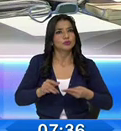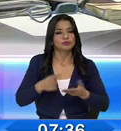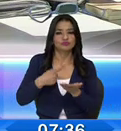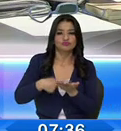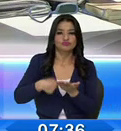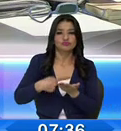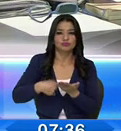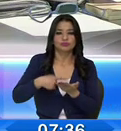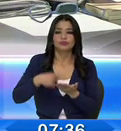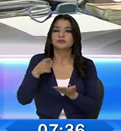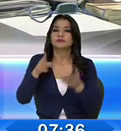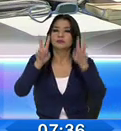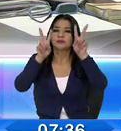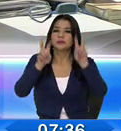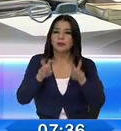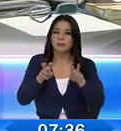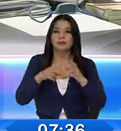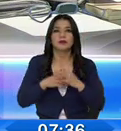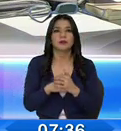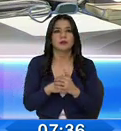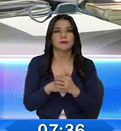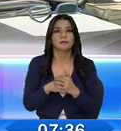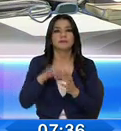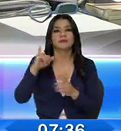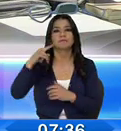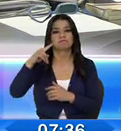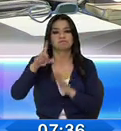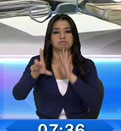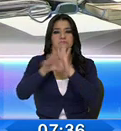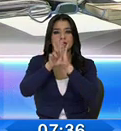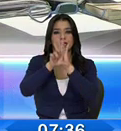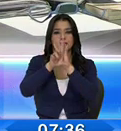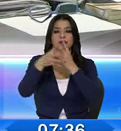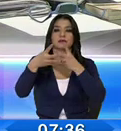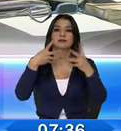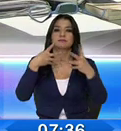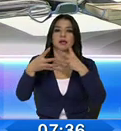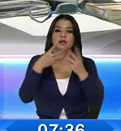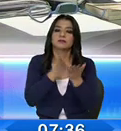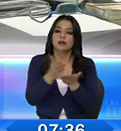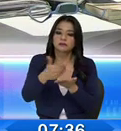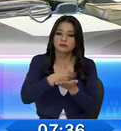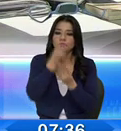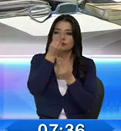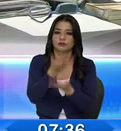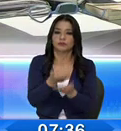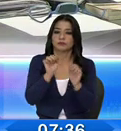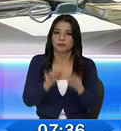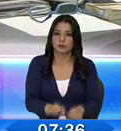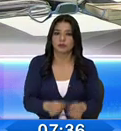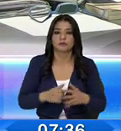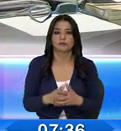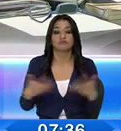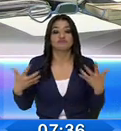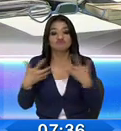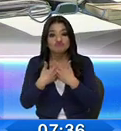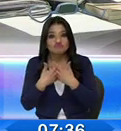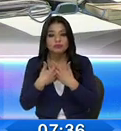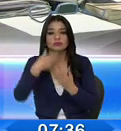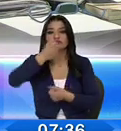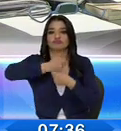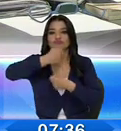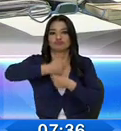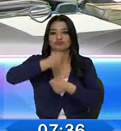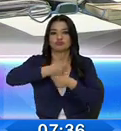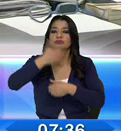análisis de lo que tiene que ver con la lotaip que es la ley orgánica de transparencia y acceso a la información y en conjunto trabajamos para